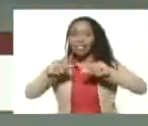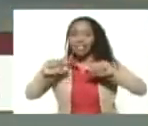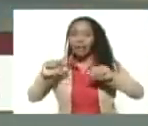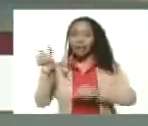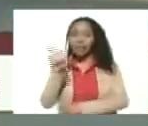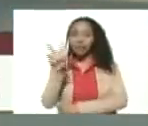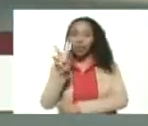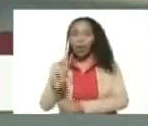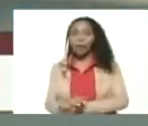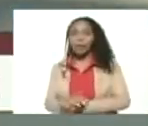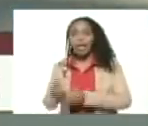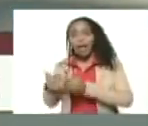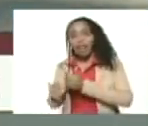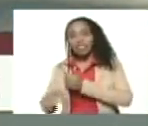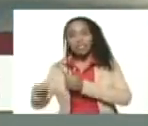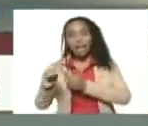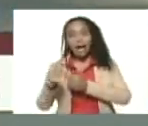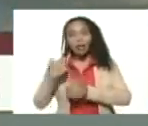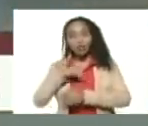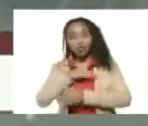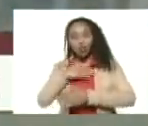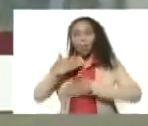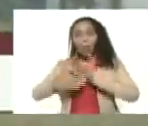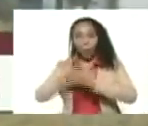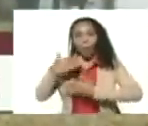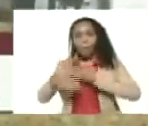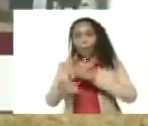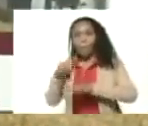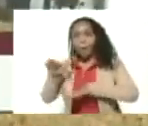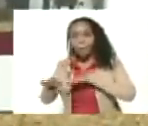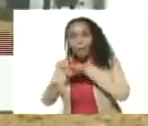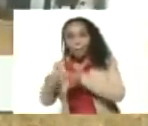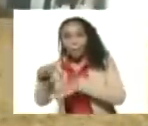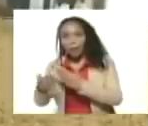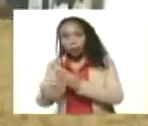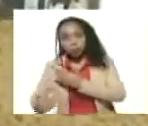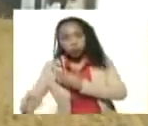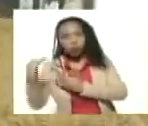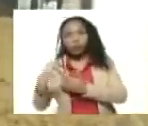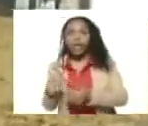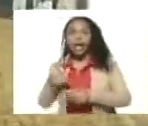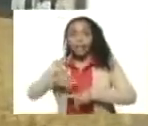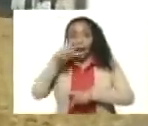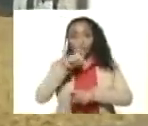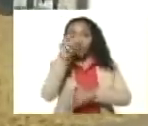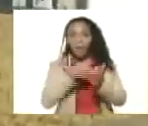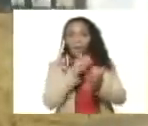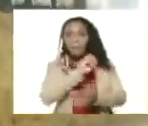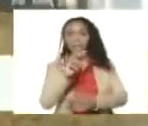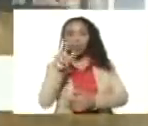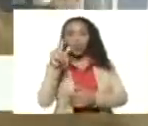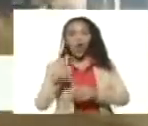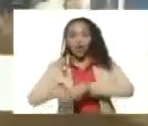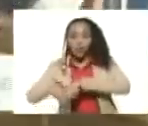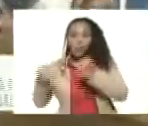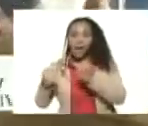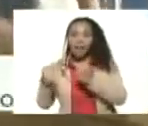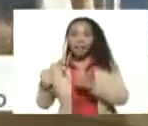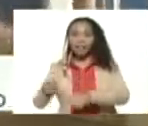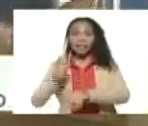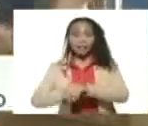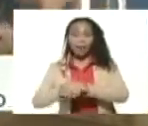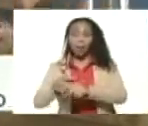venezolana, y avanzar como estamos avanzando en este año 2021 en romper récord de